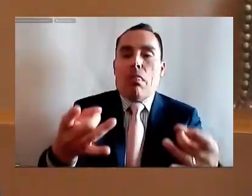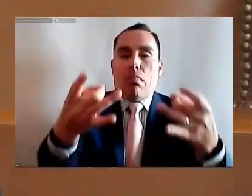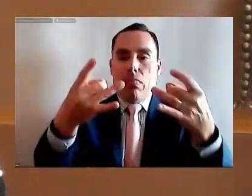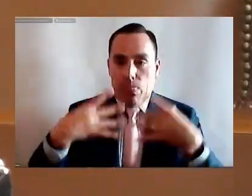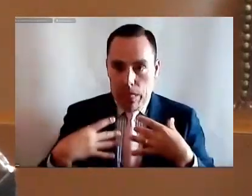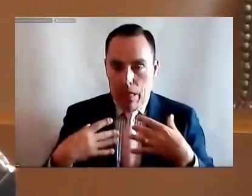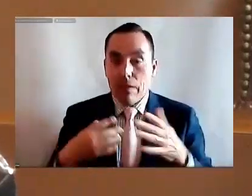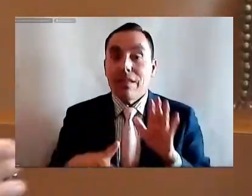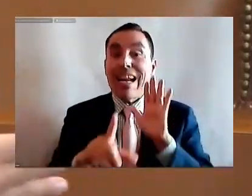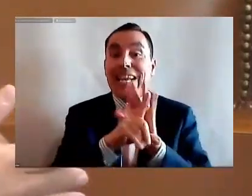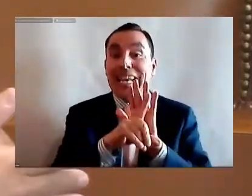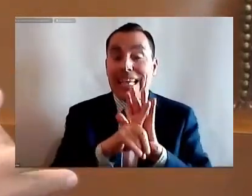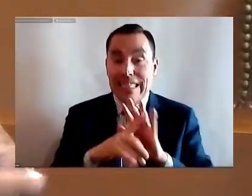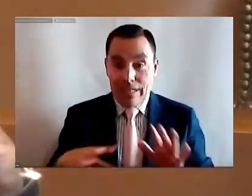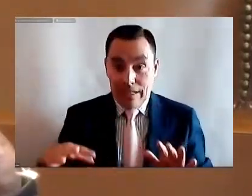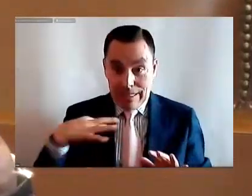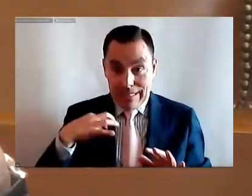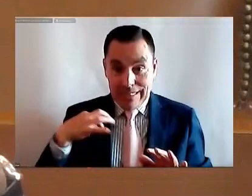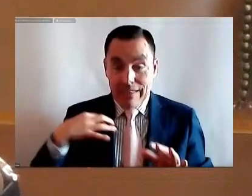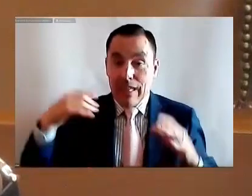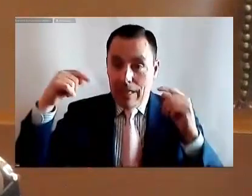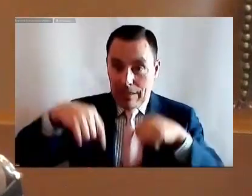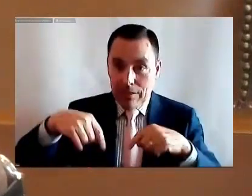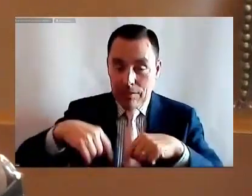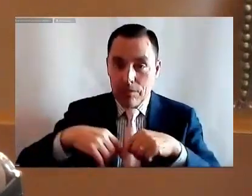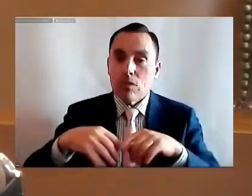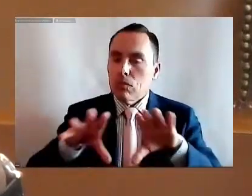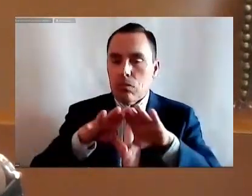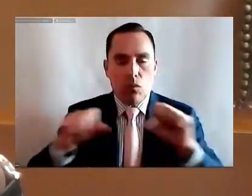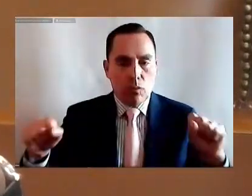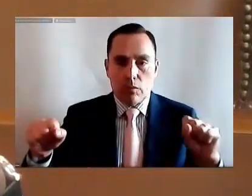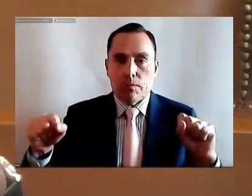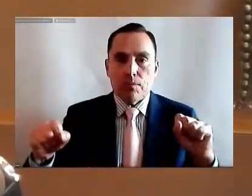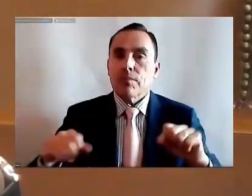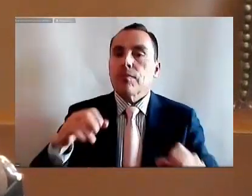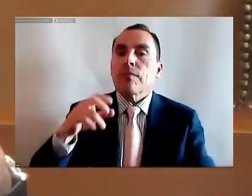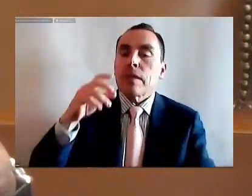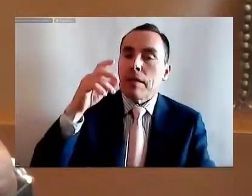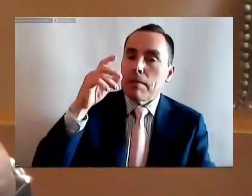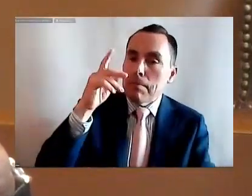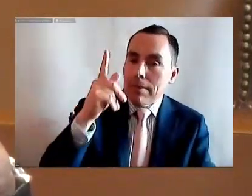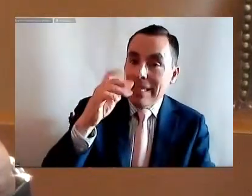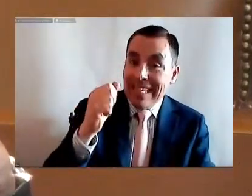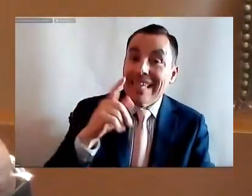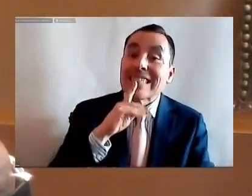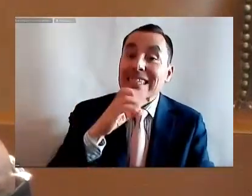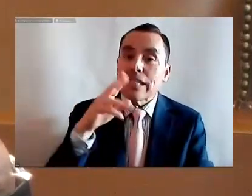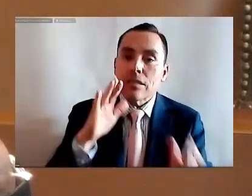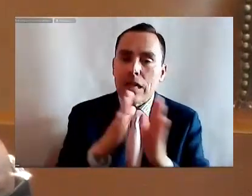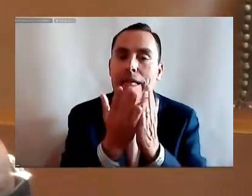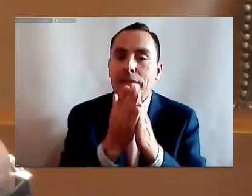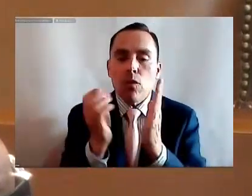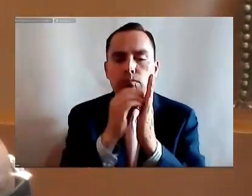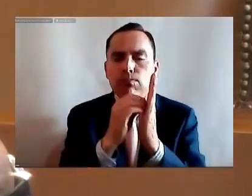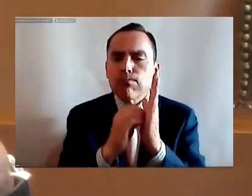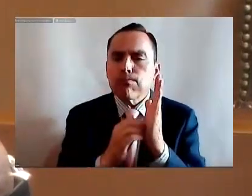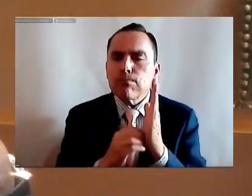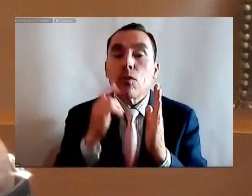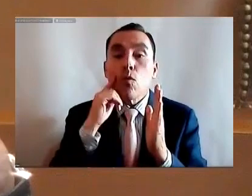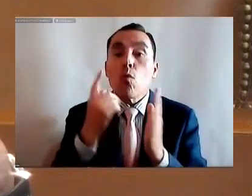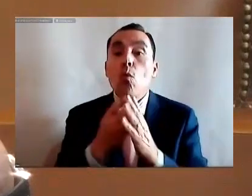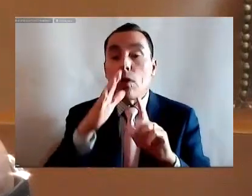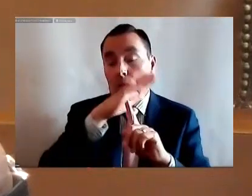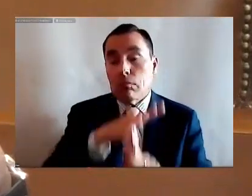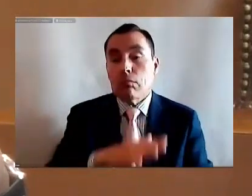la ley de derechos civiles. Entonces, yo concuerdo contigo. Catherine MacKinnon construye con lo que tiene y tiene que demostrar que es discriminatorio el